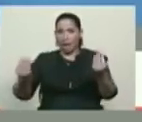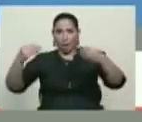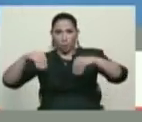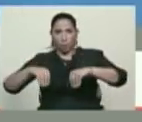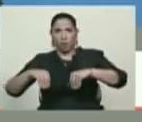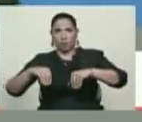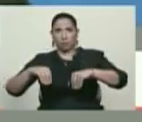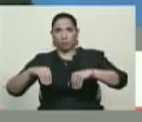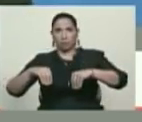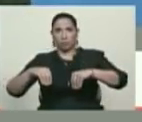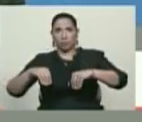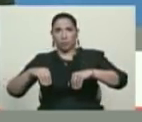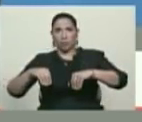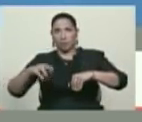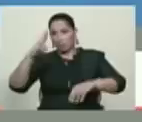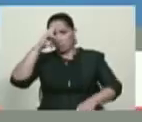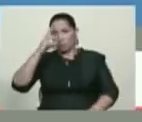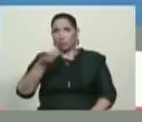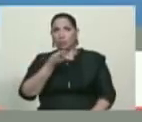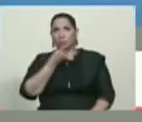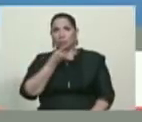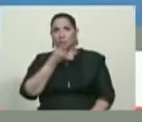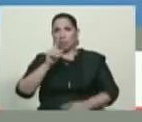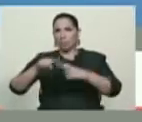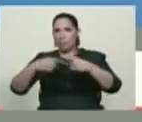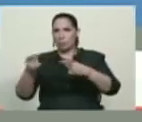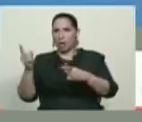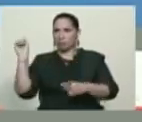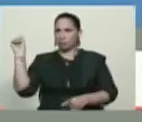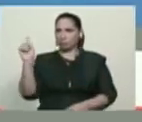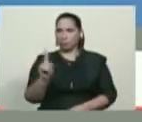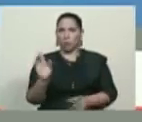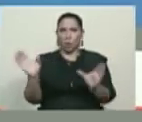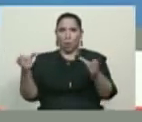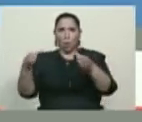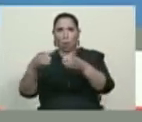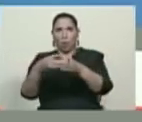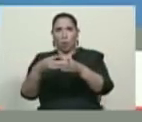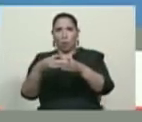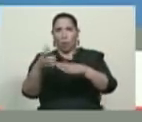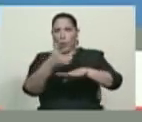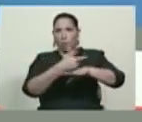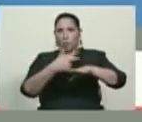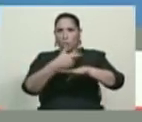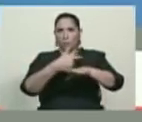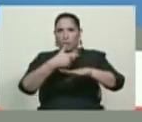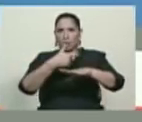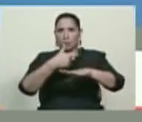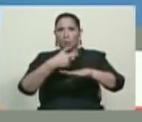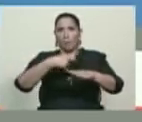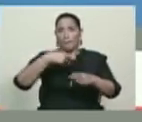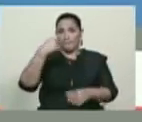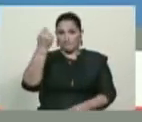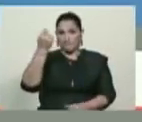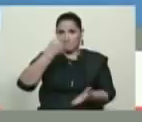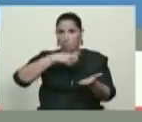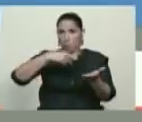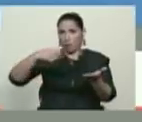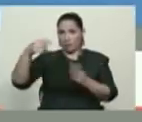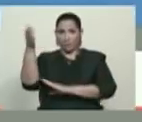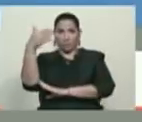en Santo Domingo, pues llegó la delegación del gobierno con su bolígrafo en la mano y su